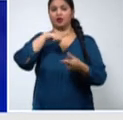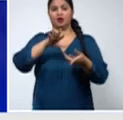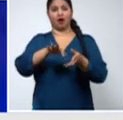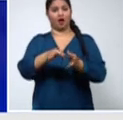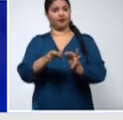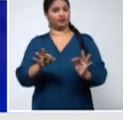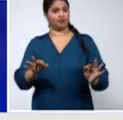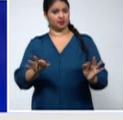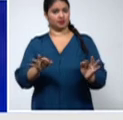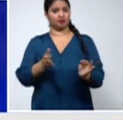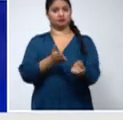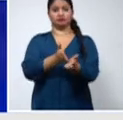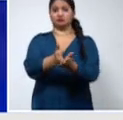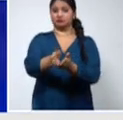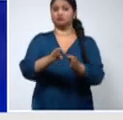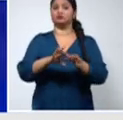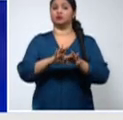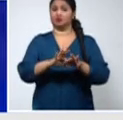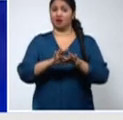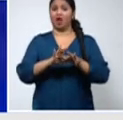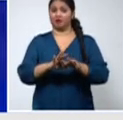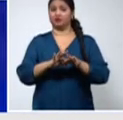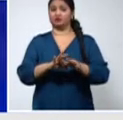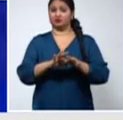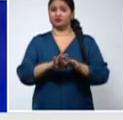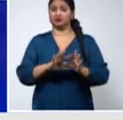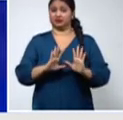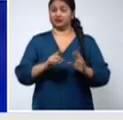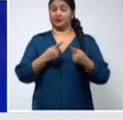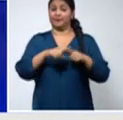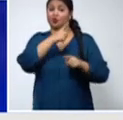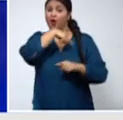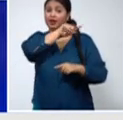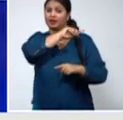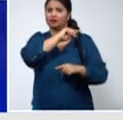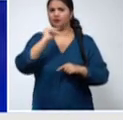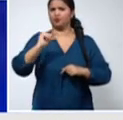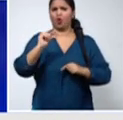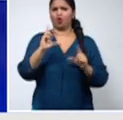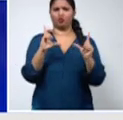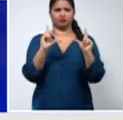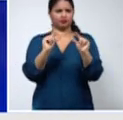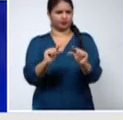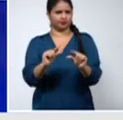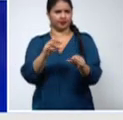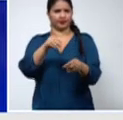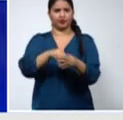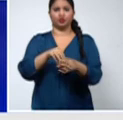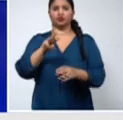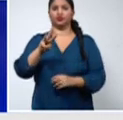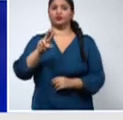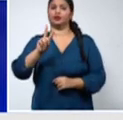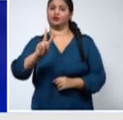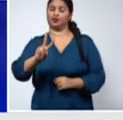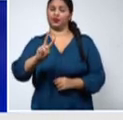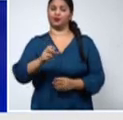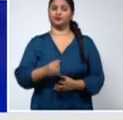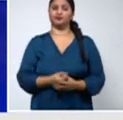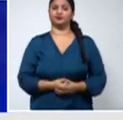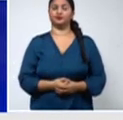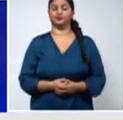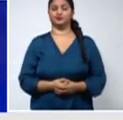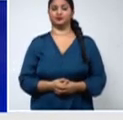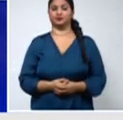sin incremento, más bien una pequeña reducción ayer, 32 casos autóctonos, lo que con una